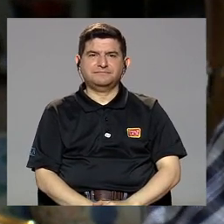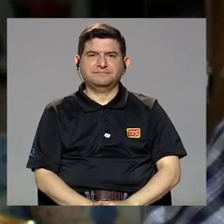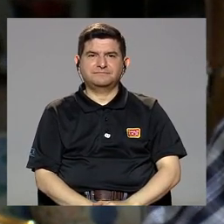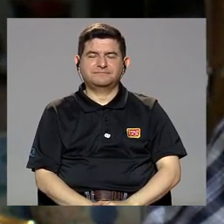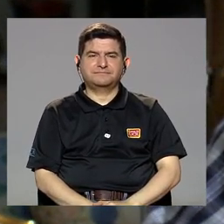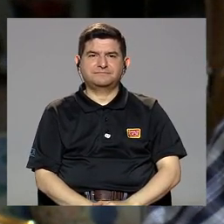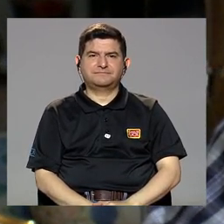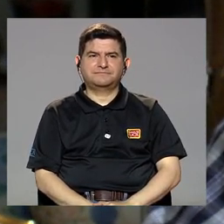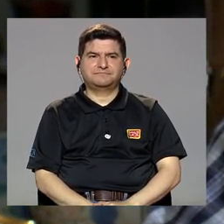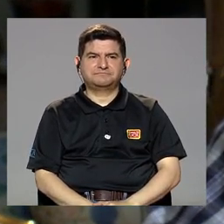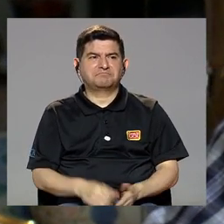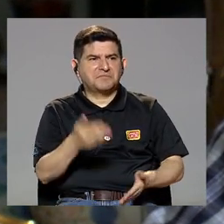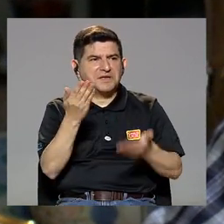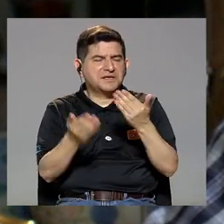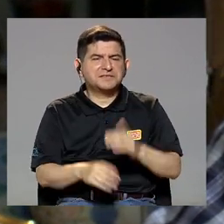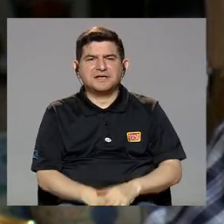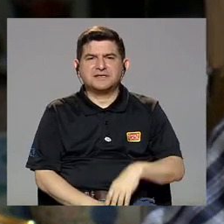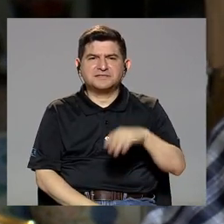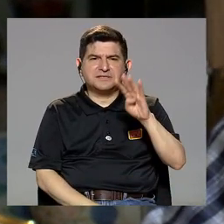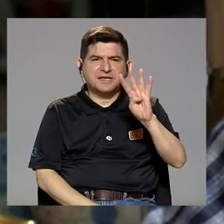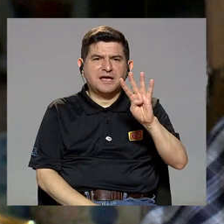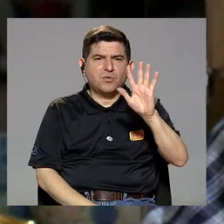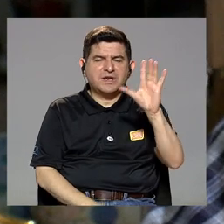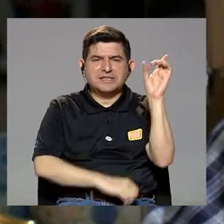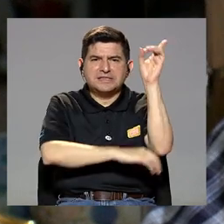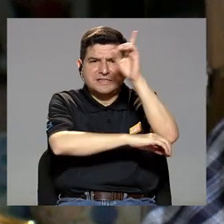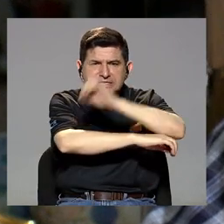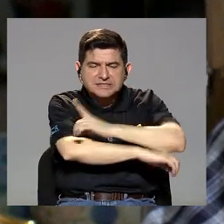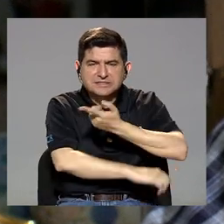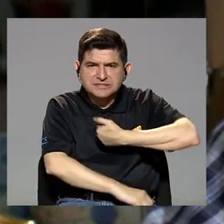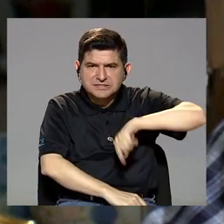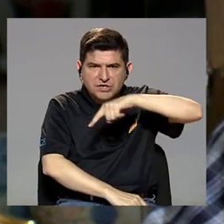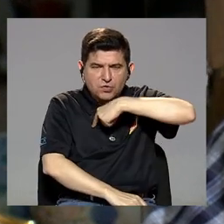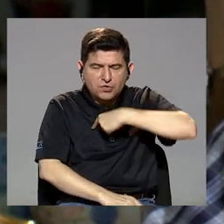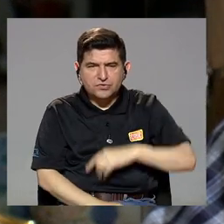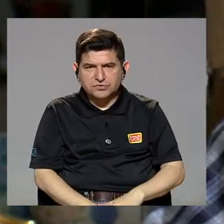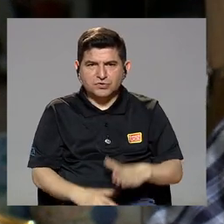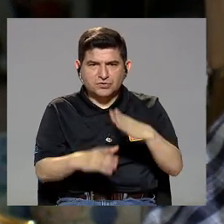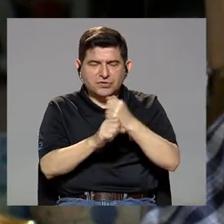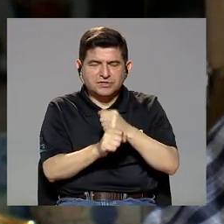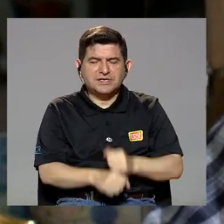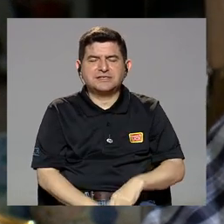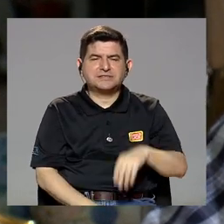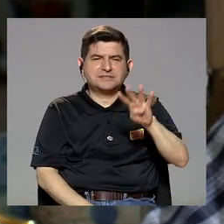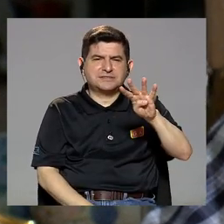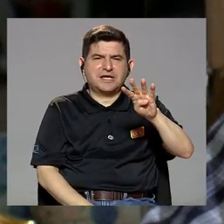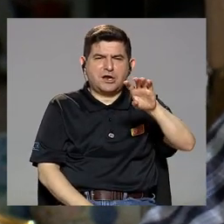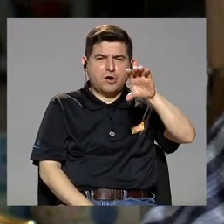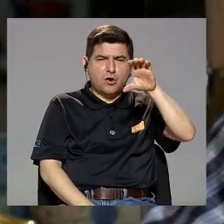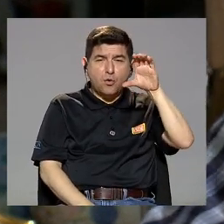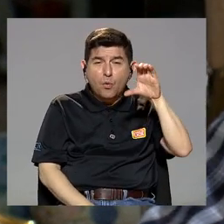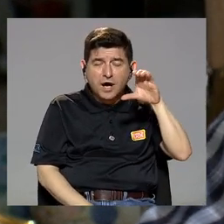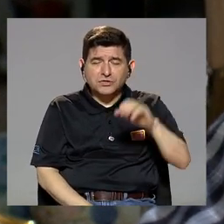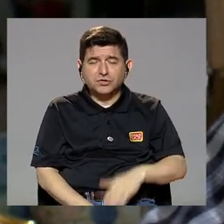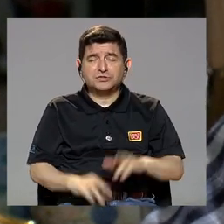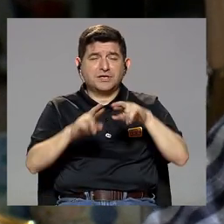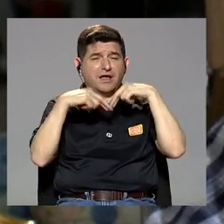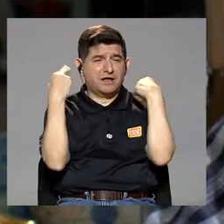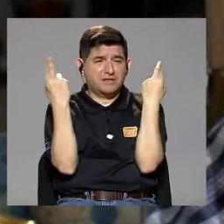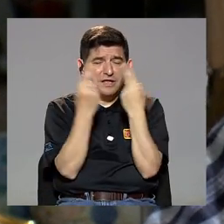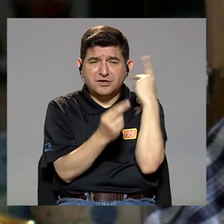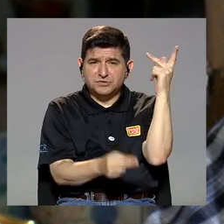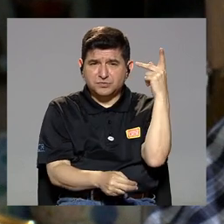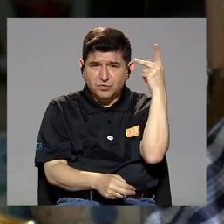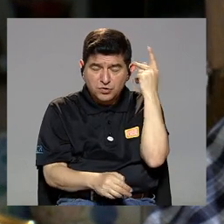cuestión de 45 días nosotros realizamos casi 400 reuniones políticas